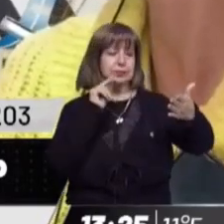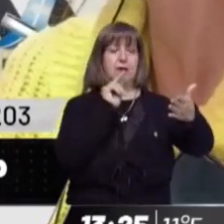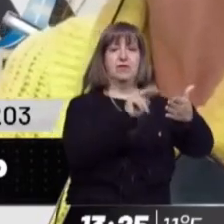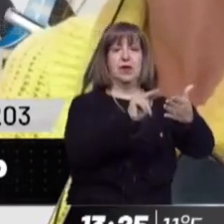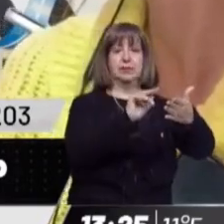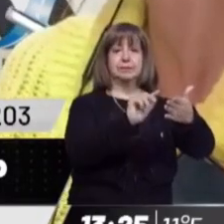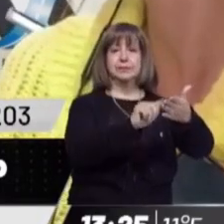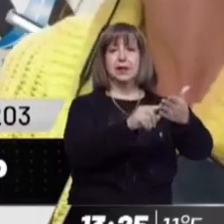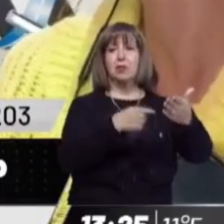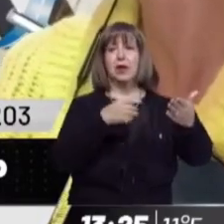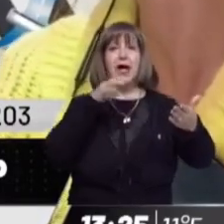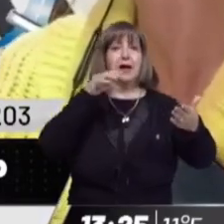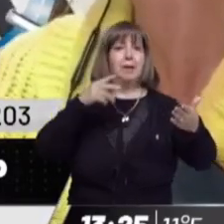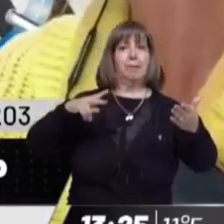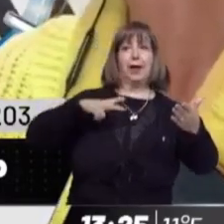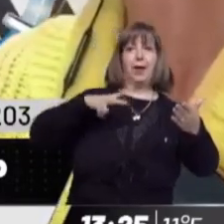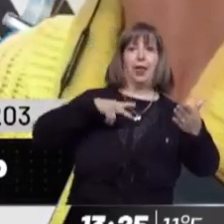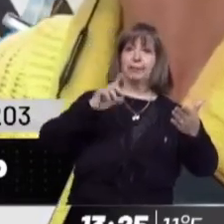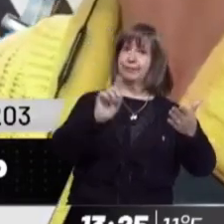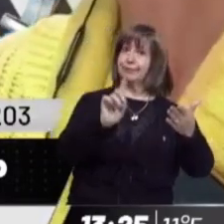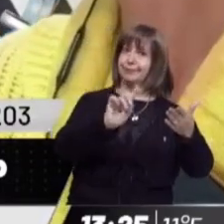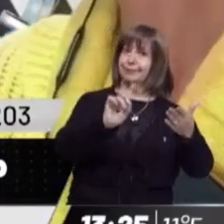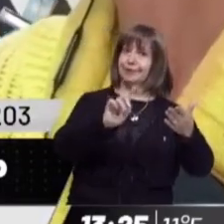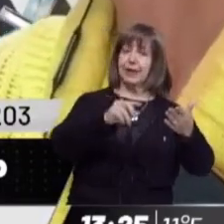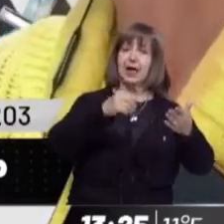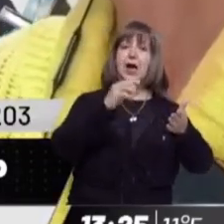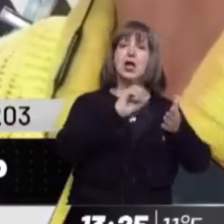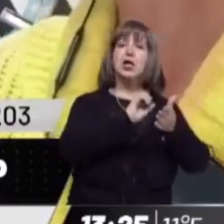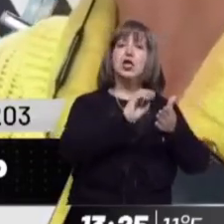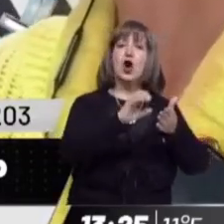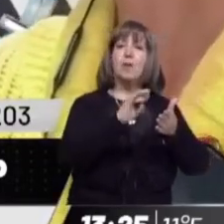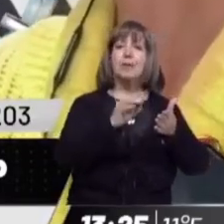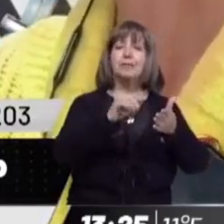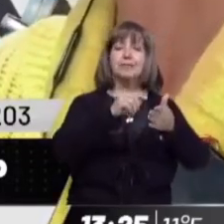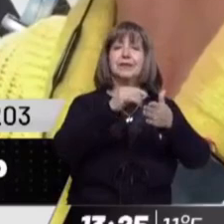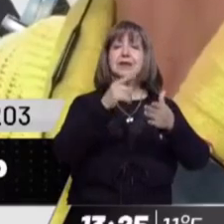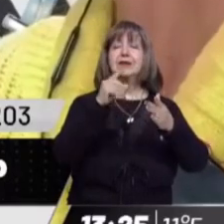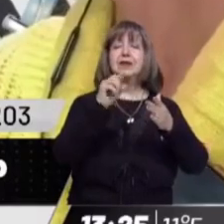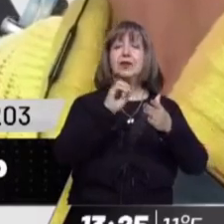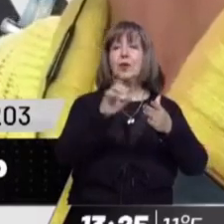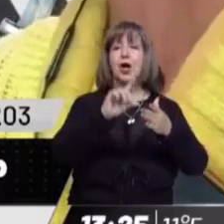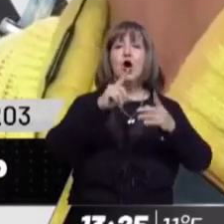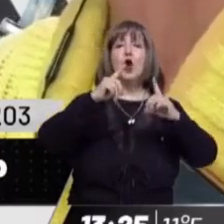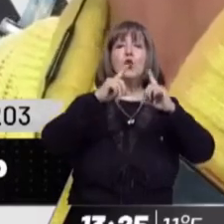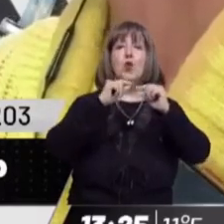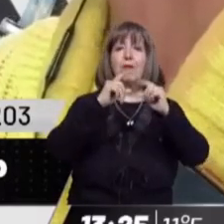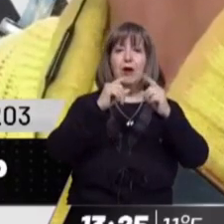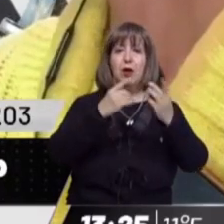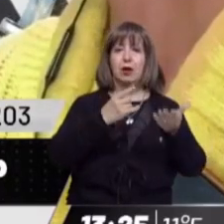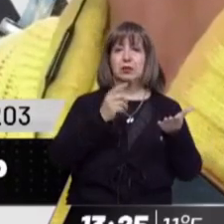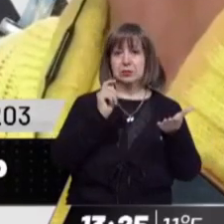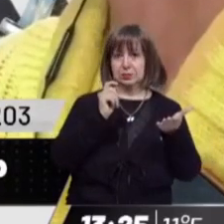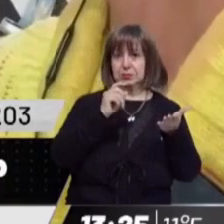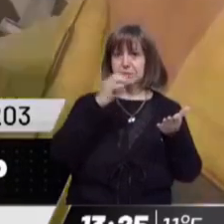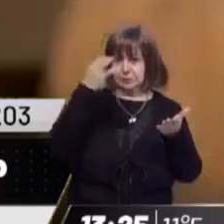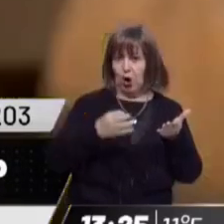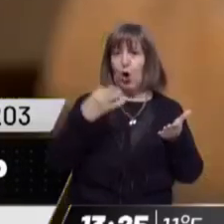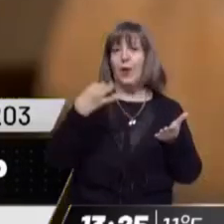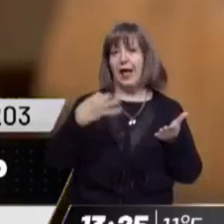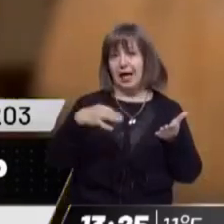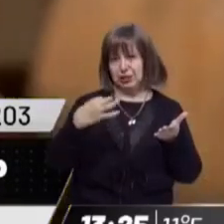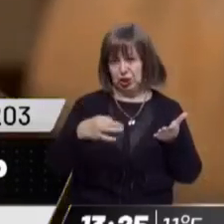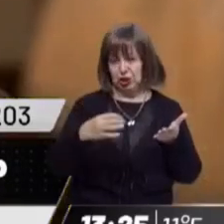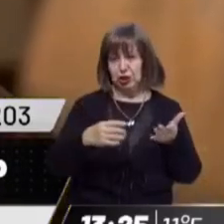esta manera podemos llegar a saber de dónde y cómo se hizo la llamada. No, procurador, ya está operativo.